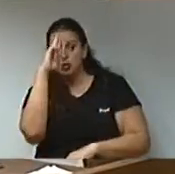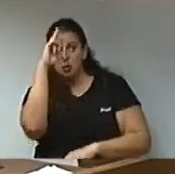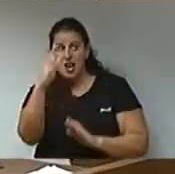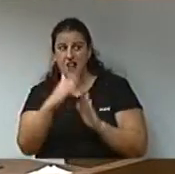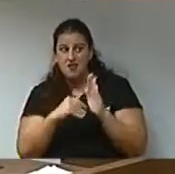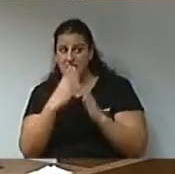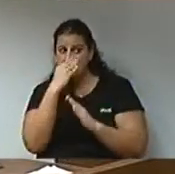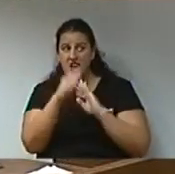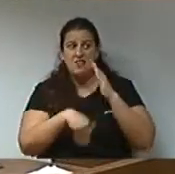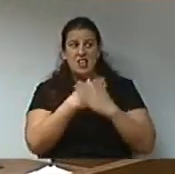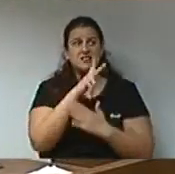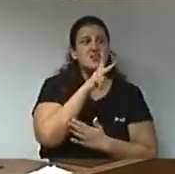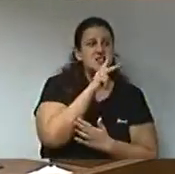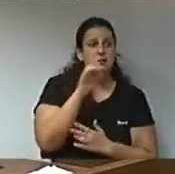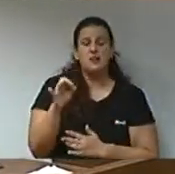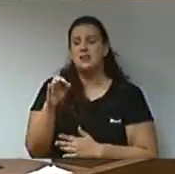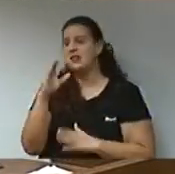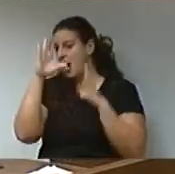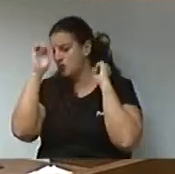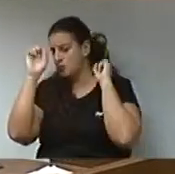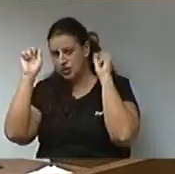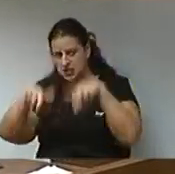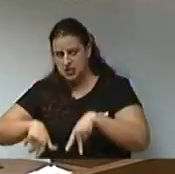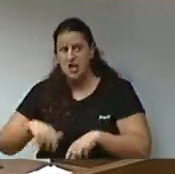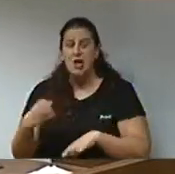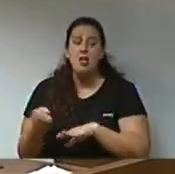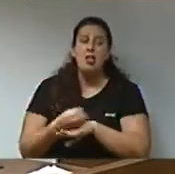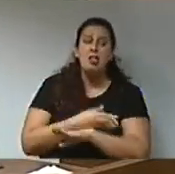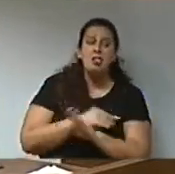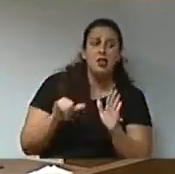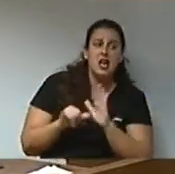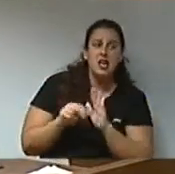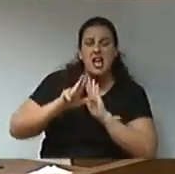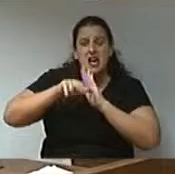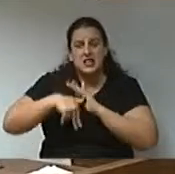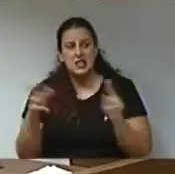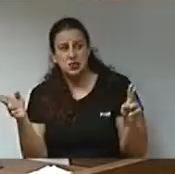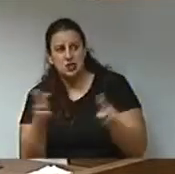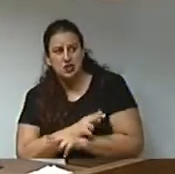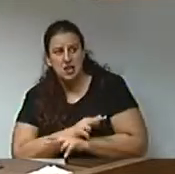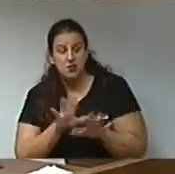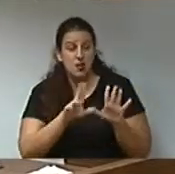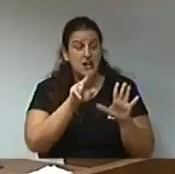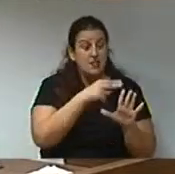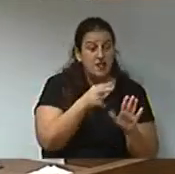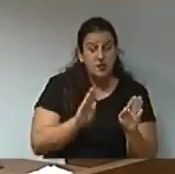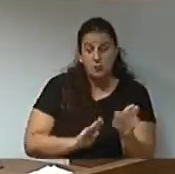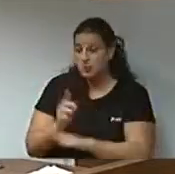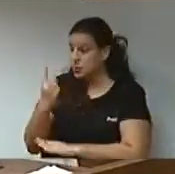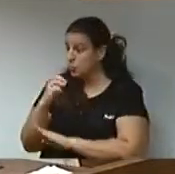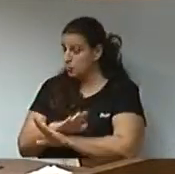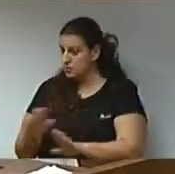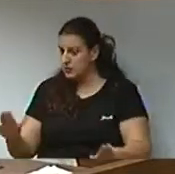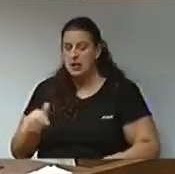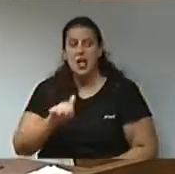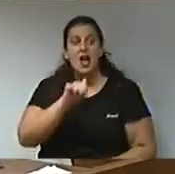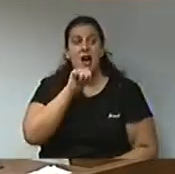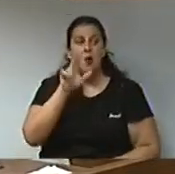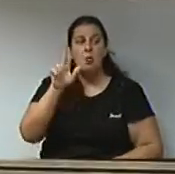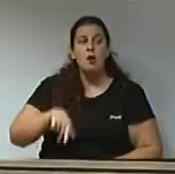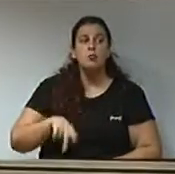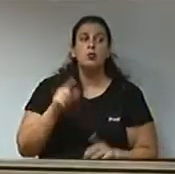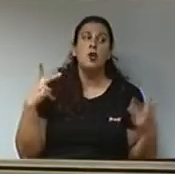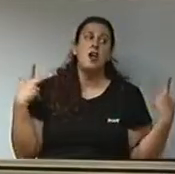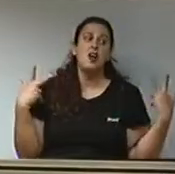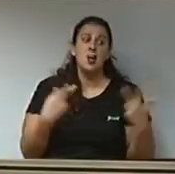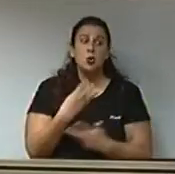Atocha. Cercanías, retrasos, cancelaciones, solo han invertido 1 de cada 10 euros proyectados. El agua, usted va a tolerar un recorte